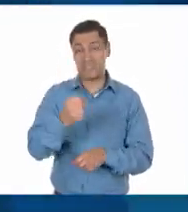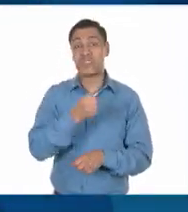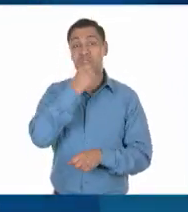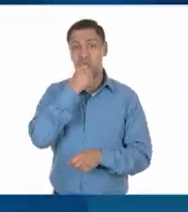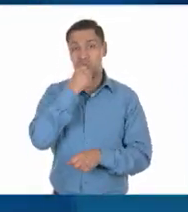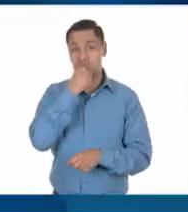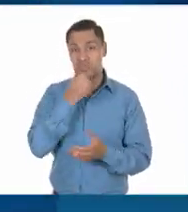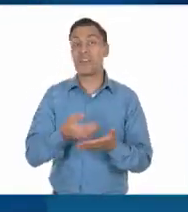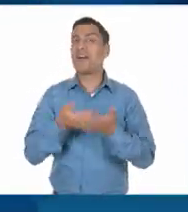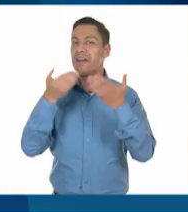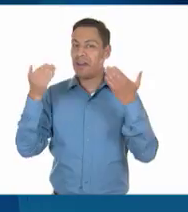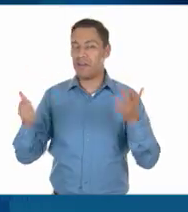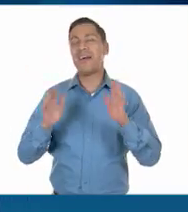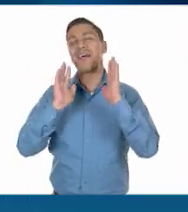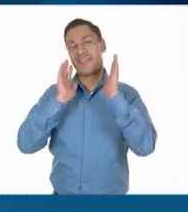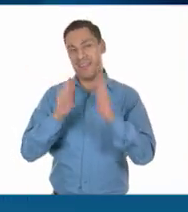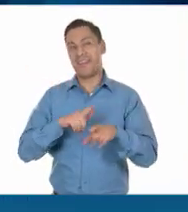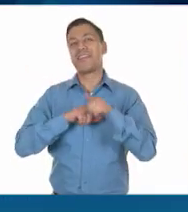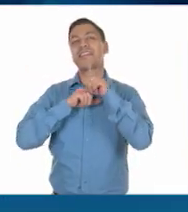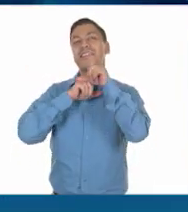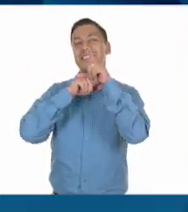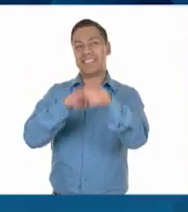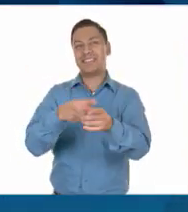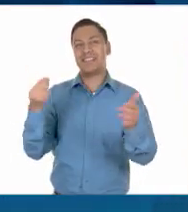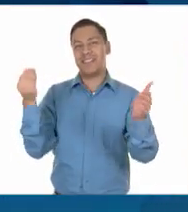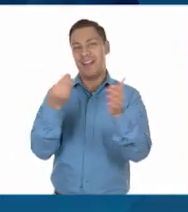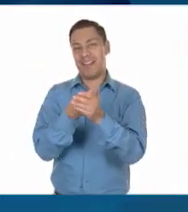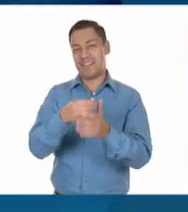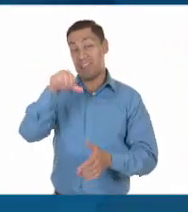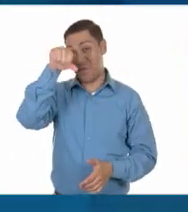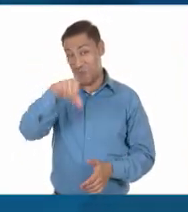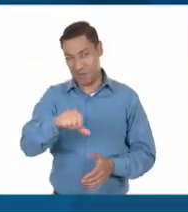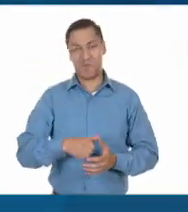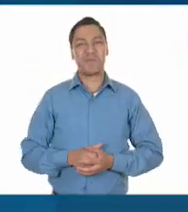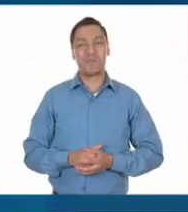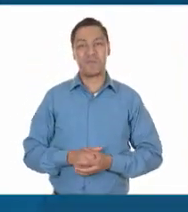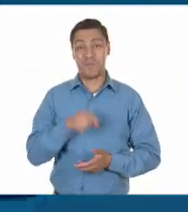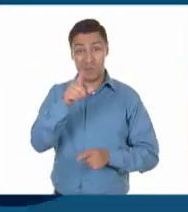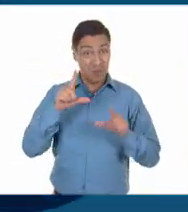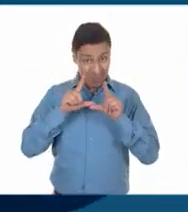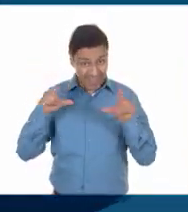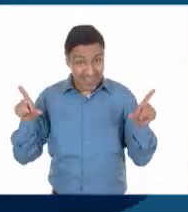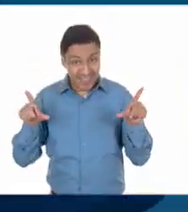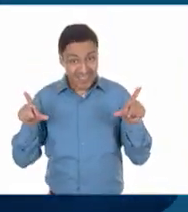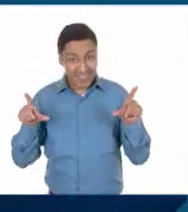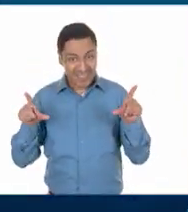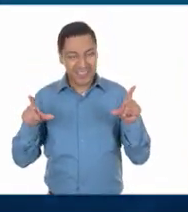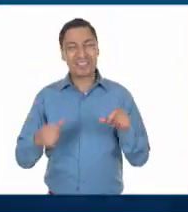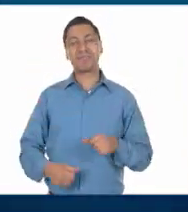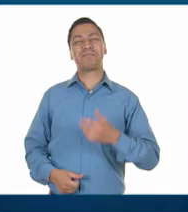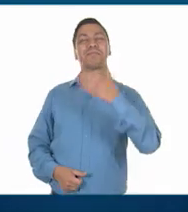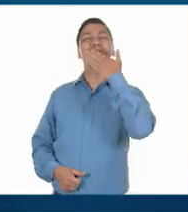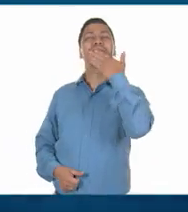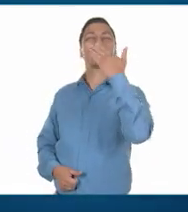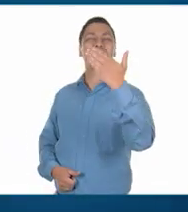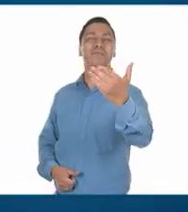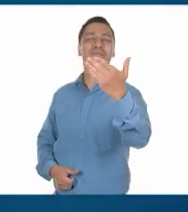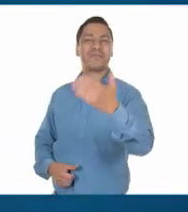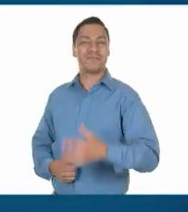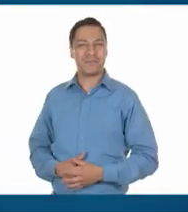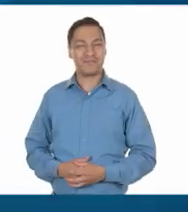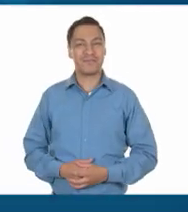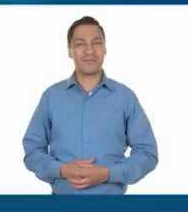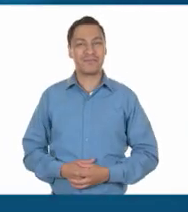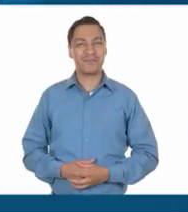Ahora es momento de seguir con el programa de hoy. ¿Listas? ¿Listos? ¡Muy